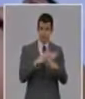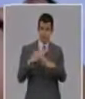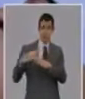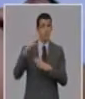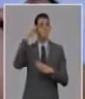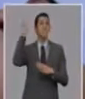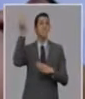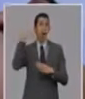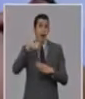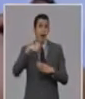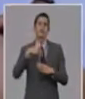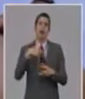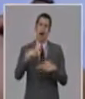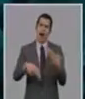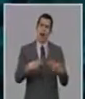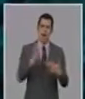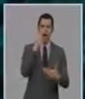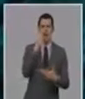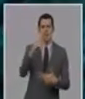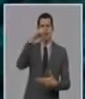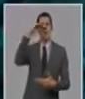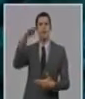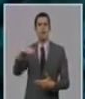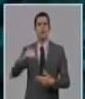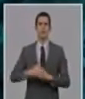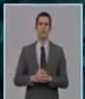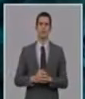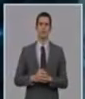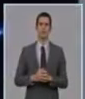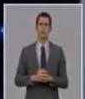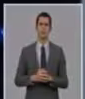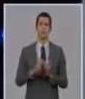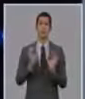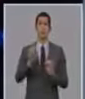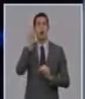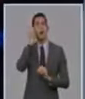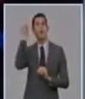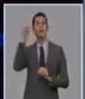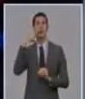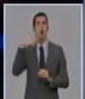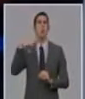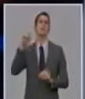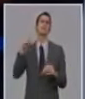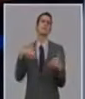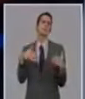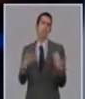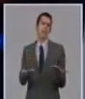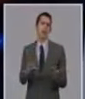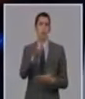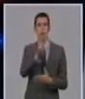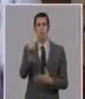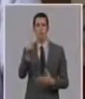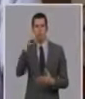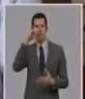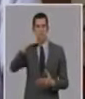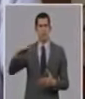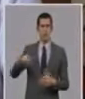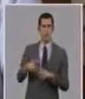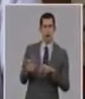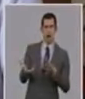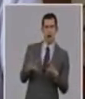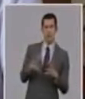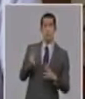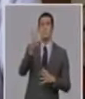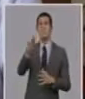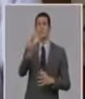complementarios, fueron detectadas varias complicaciones cardiovasculares. De esos 41 niños, alrededor del 20% tuvieron algún tipo